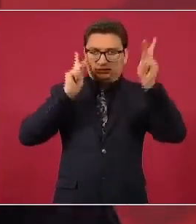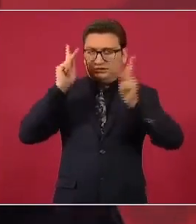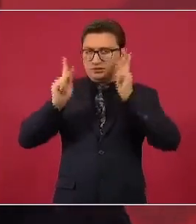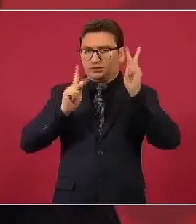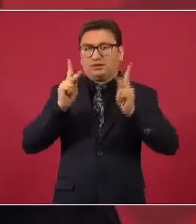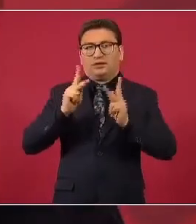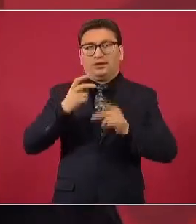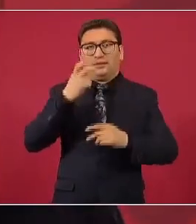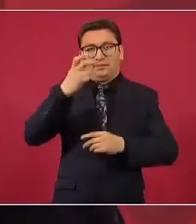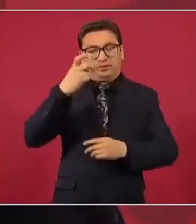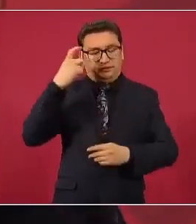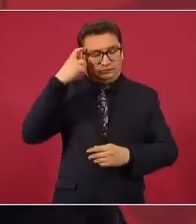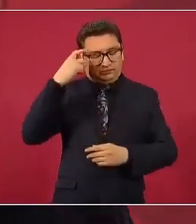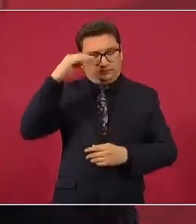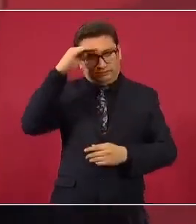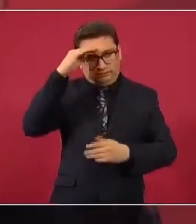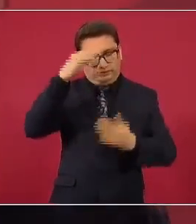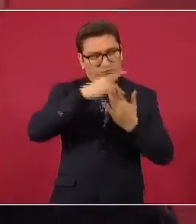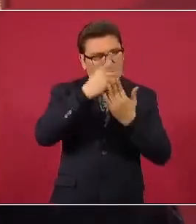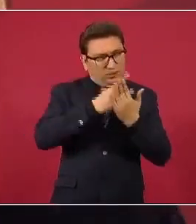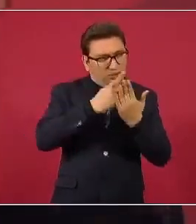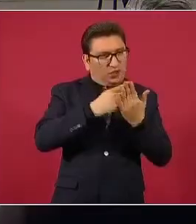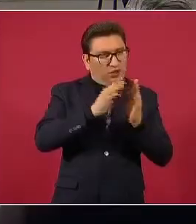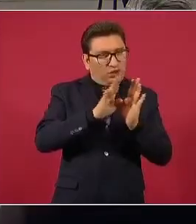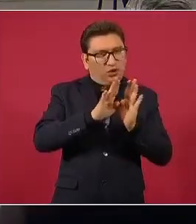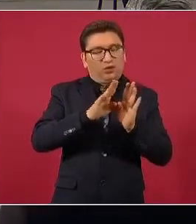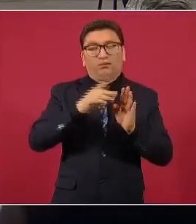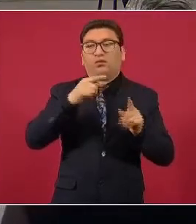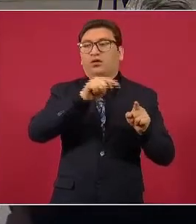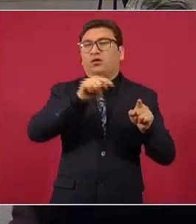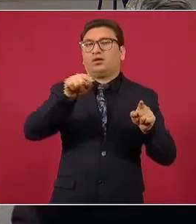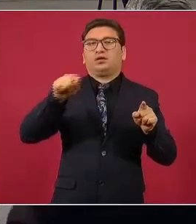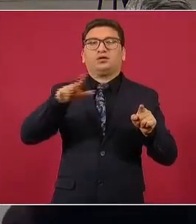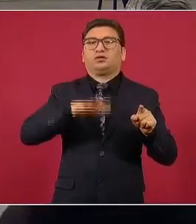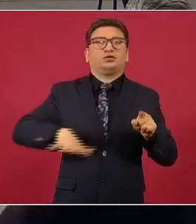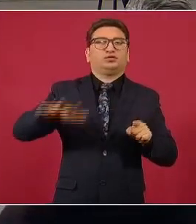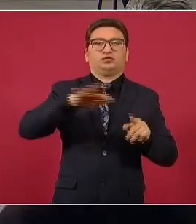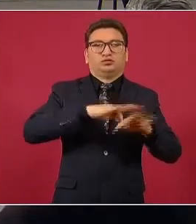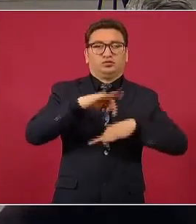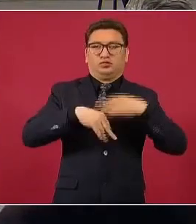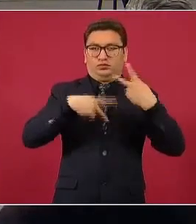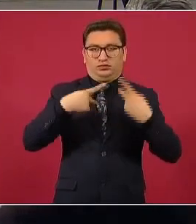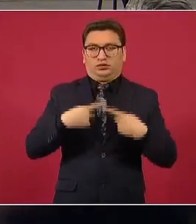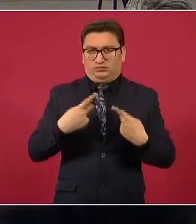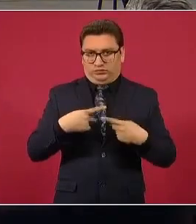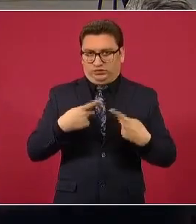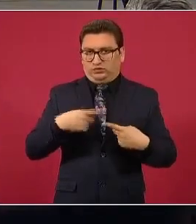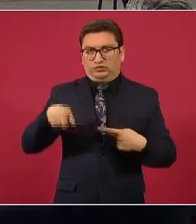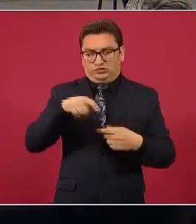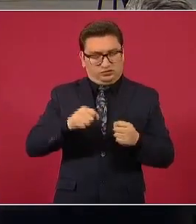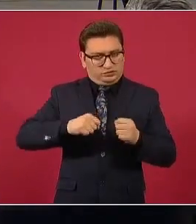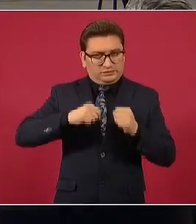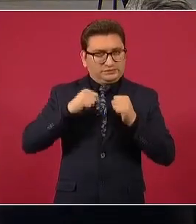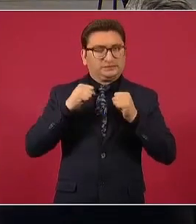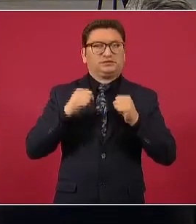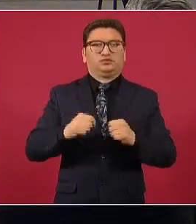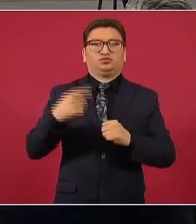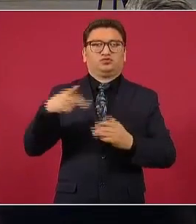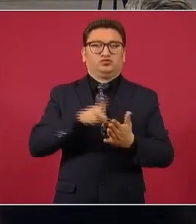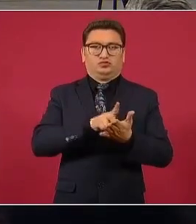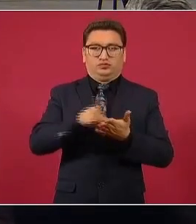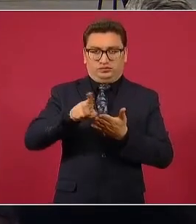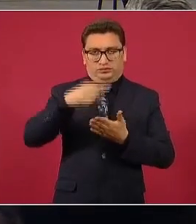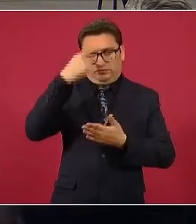con este plan de garantizar a todo el pueblo el derecho a la